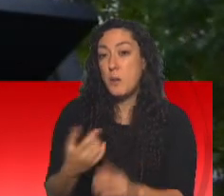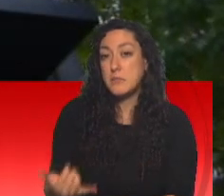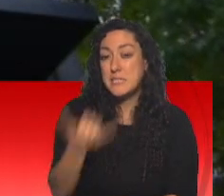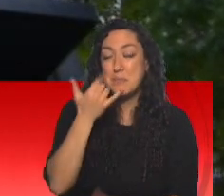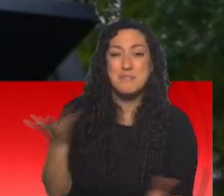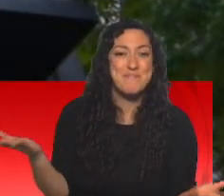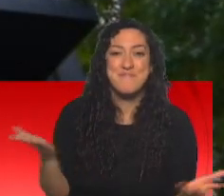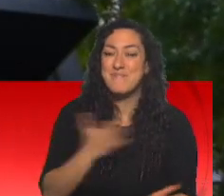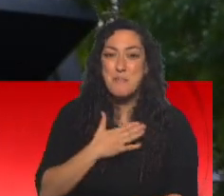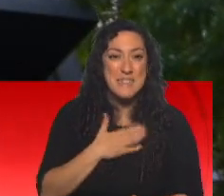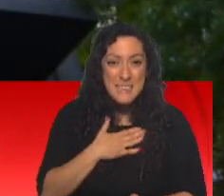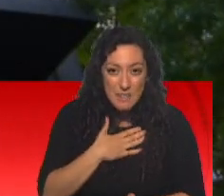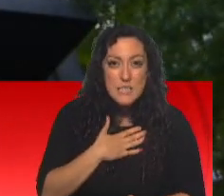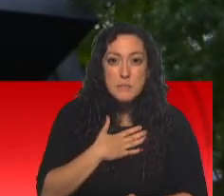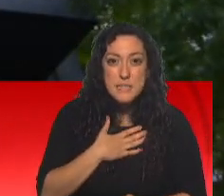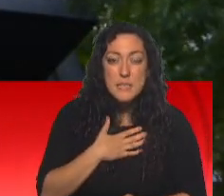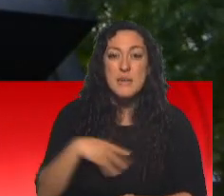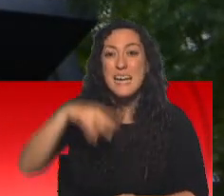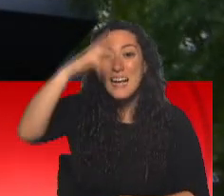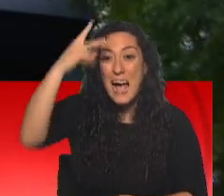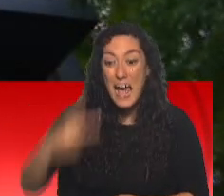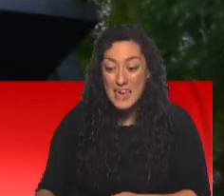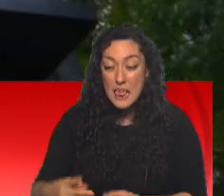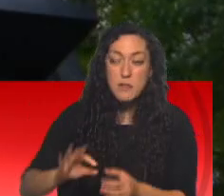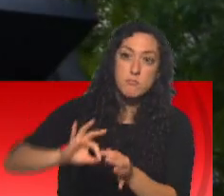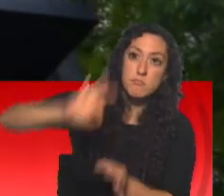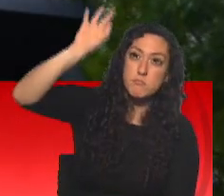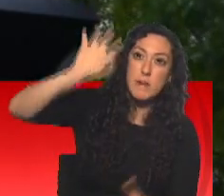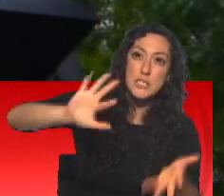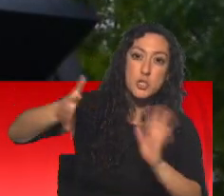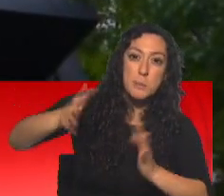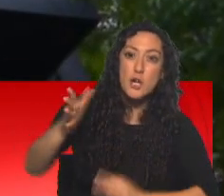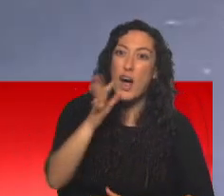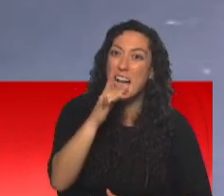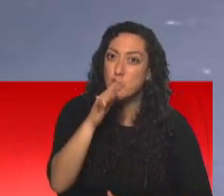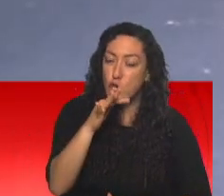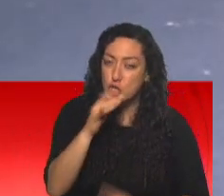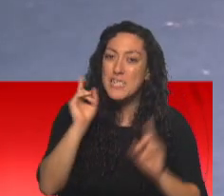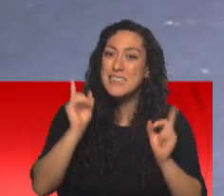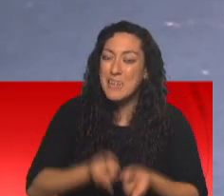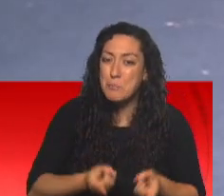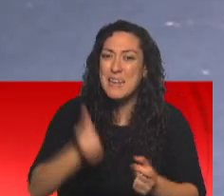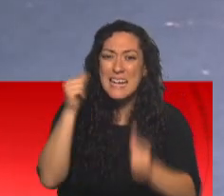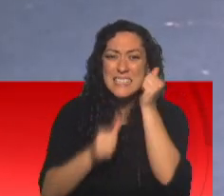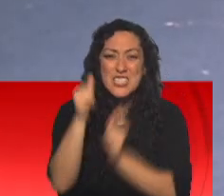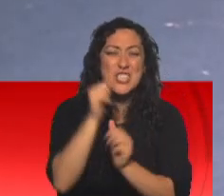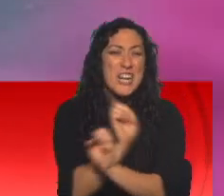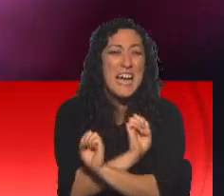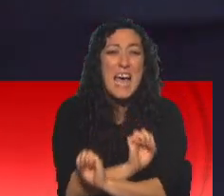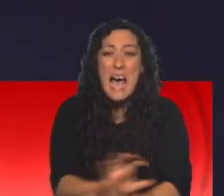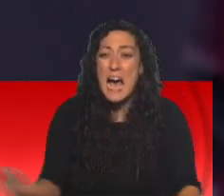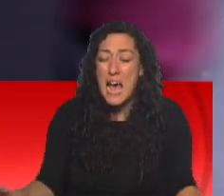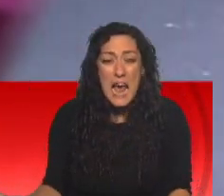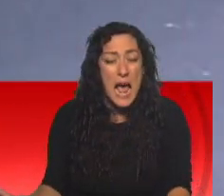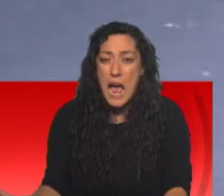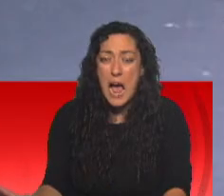lamentablemente, teniendo en cuenta la caída, aproximadamente 14 metros, y las lesiones gravísimas a todo nivel